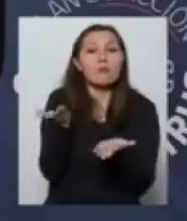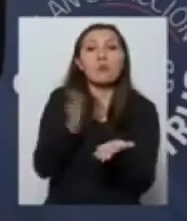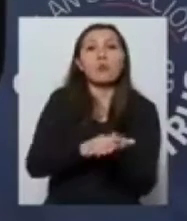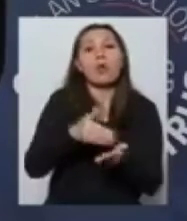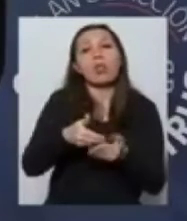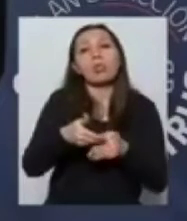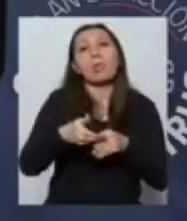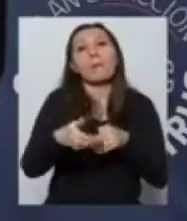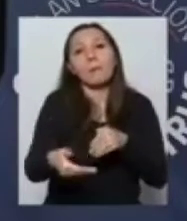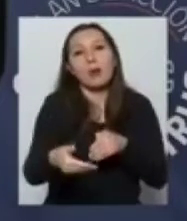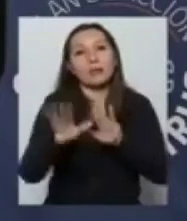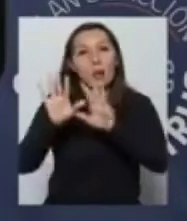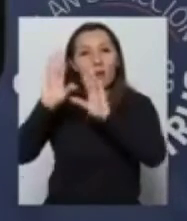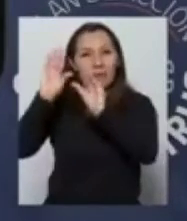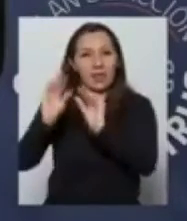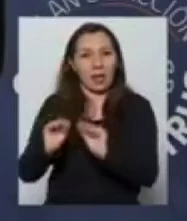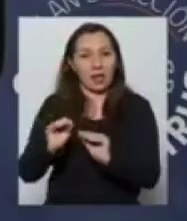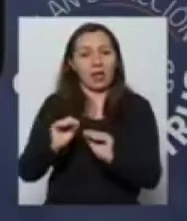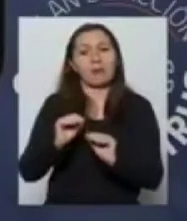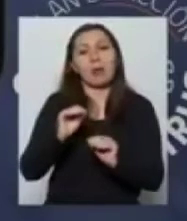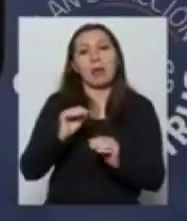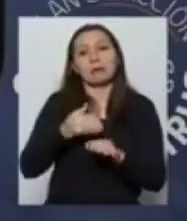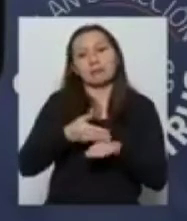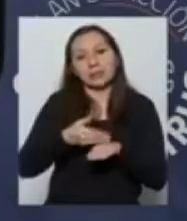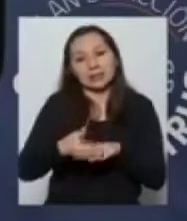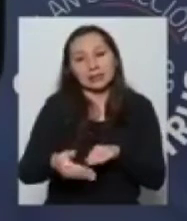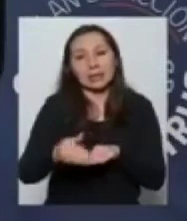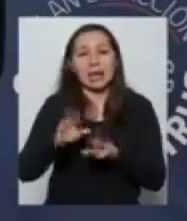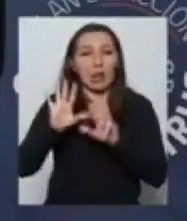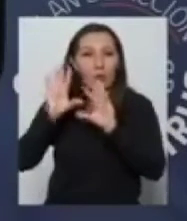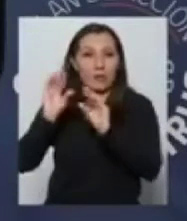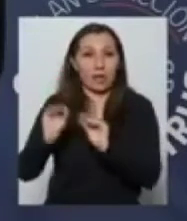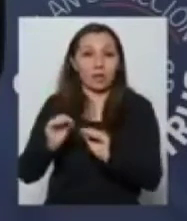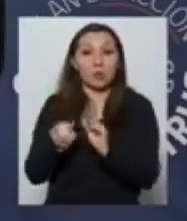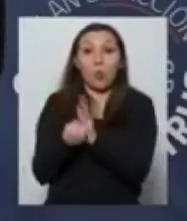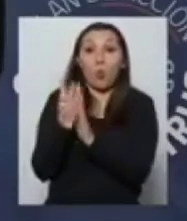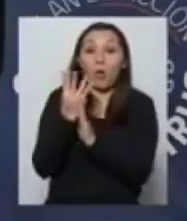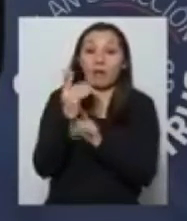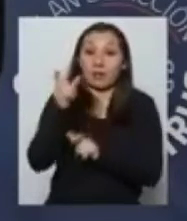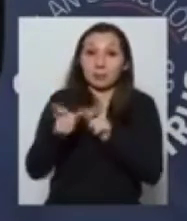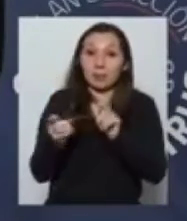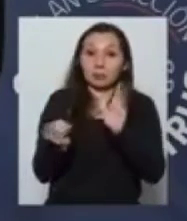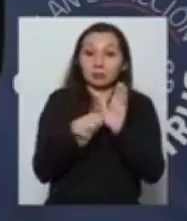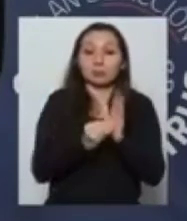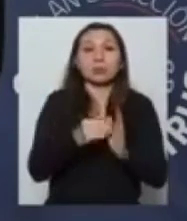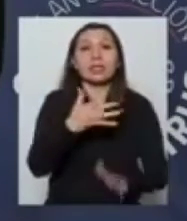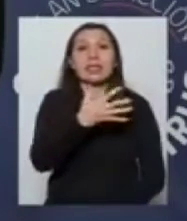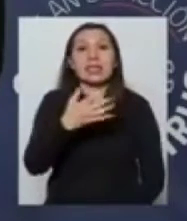después de las 21 horas. Y los nuevos casos son